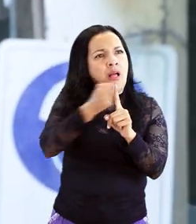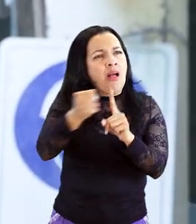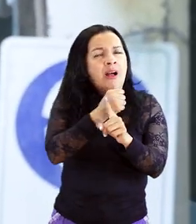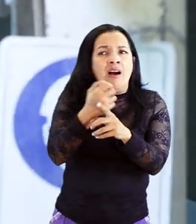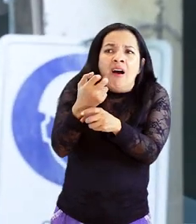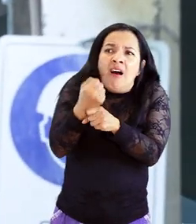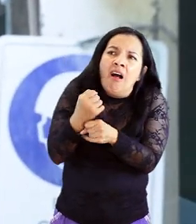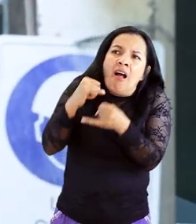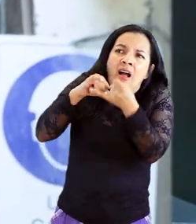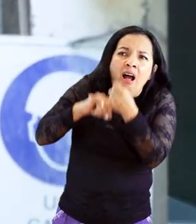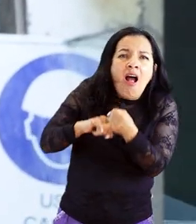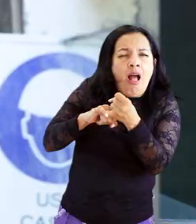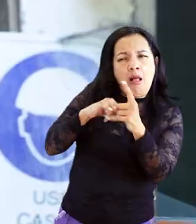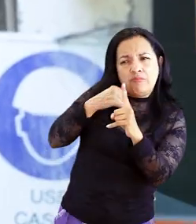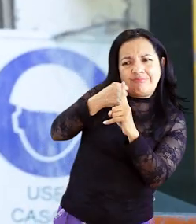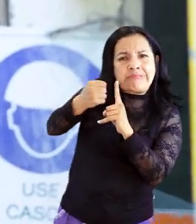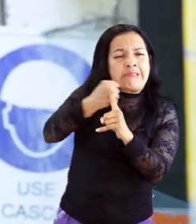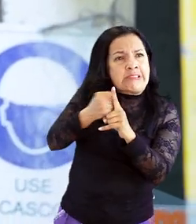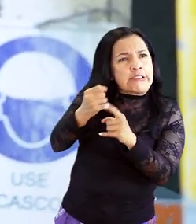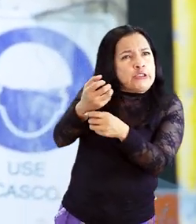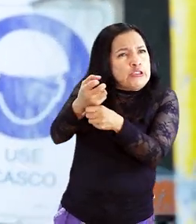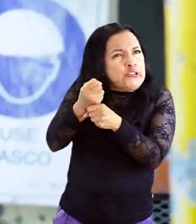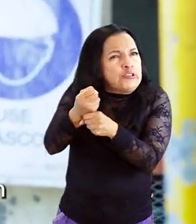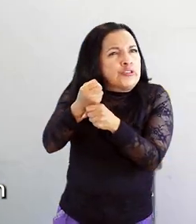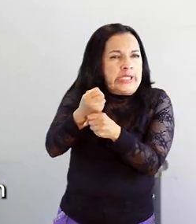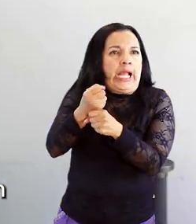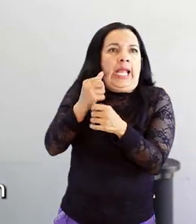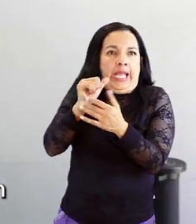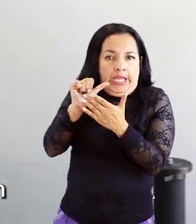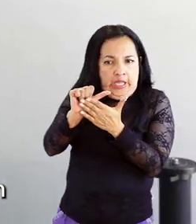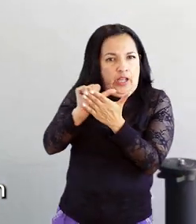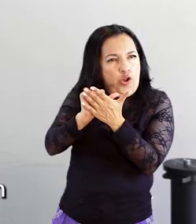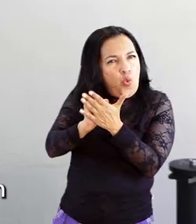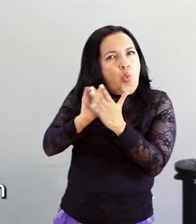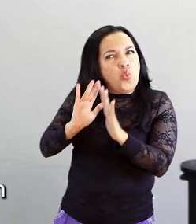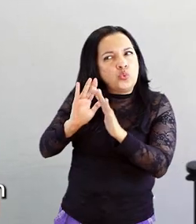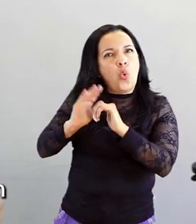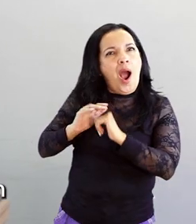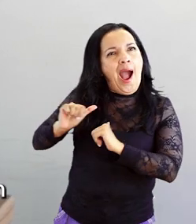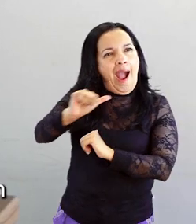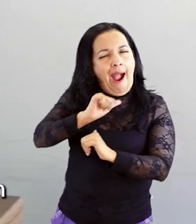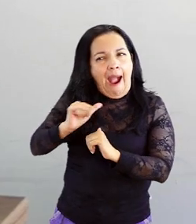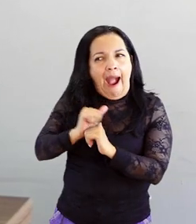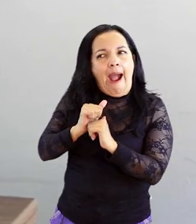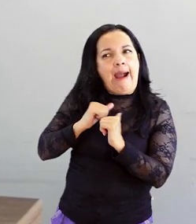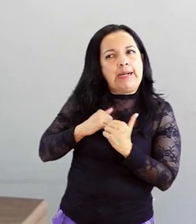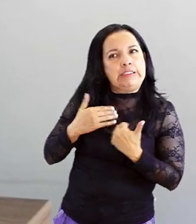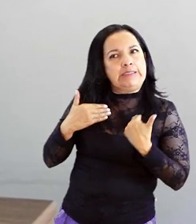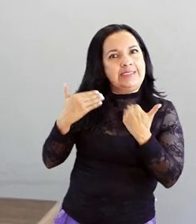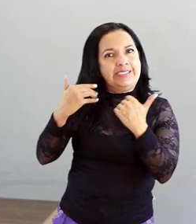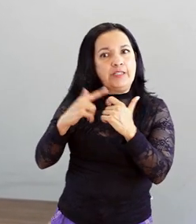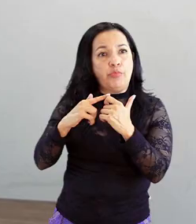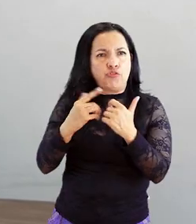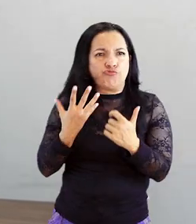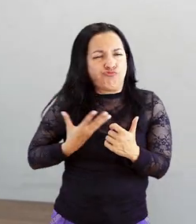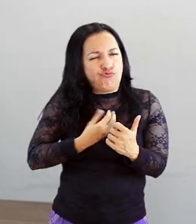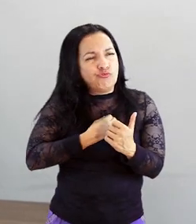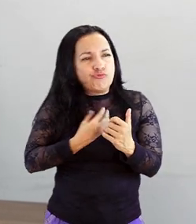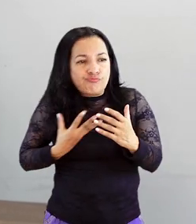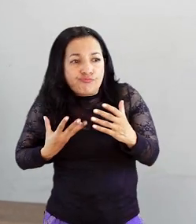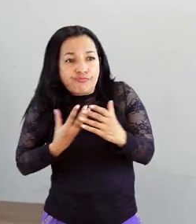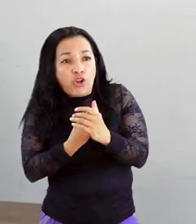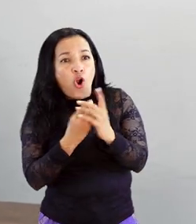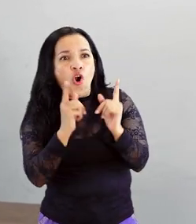crean una dependencia a las personas que las han vulnerado. Este programa les ha permitido a ellas y a nosotros también conocer una parte de esas